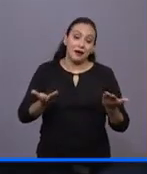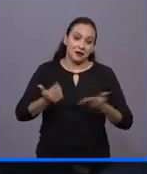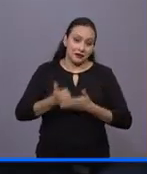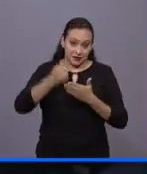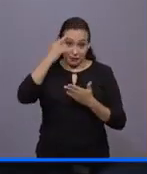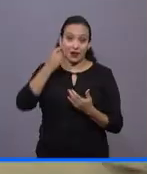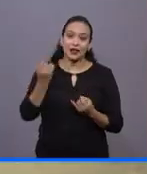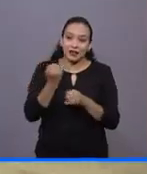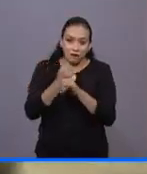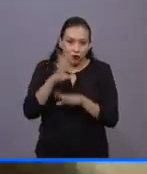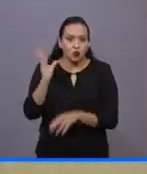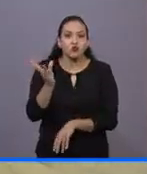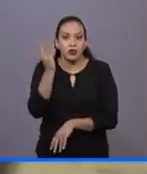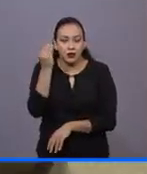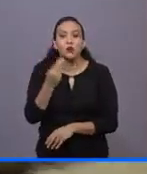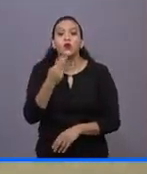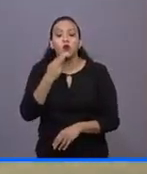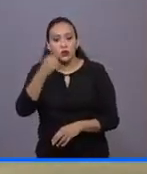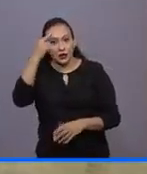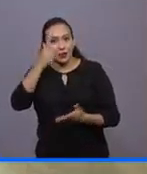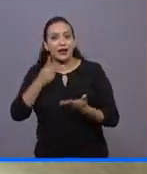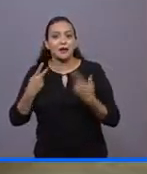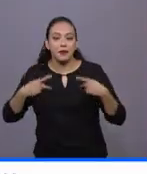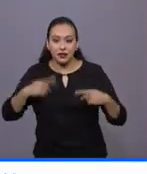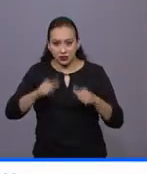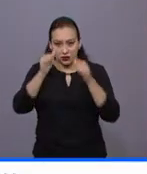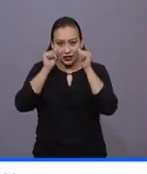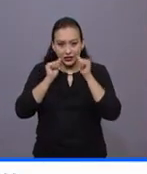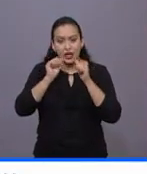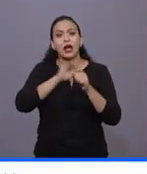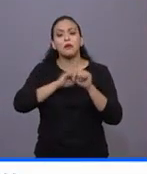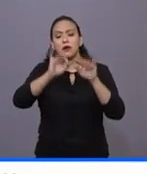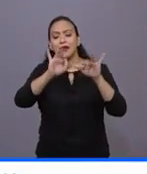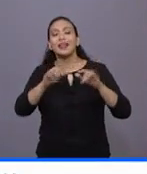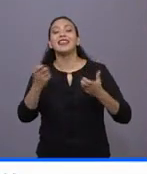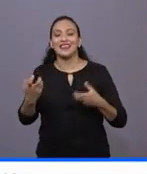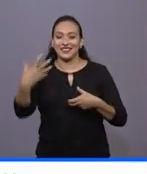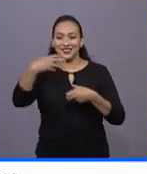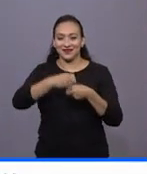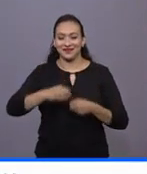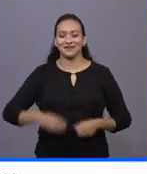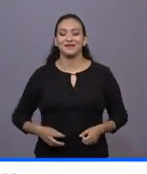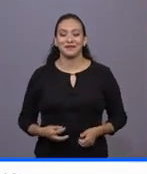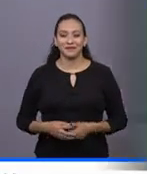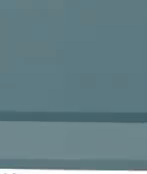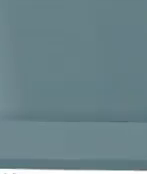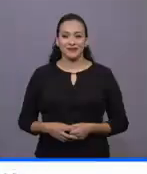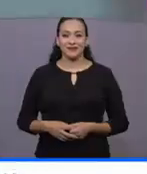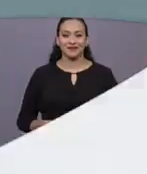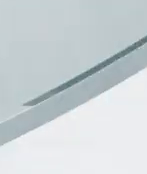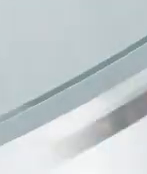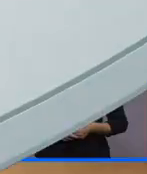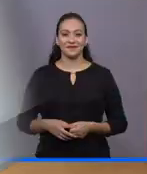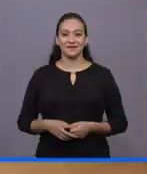de la información utilizadas por las autoridades sean realmente inclusivas.